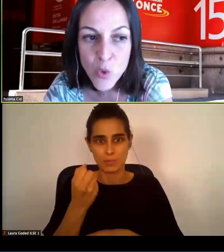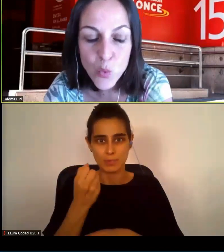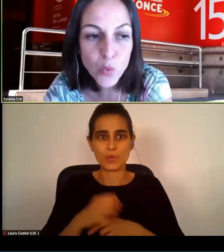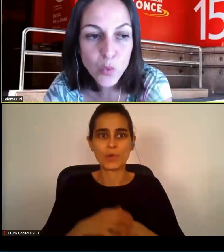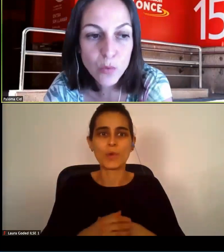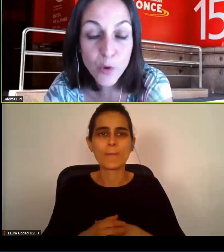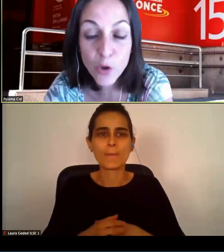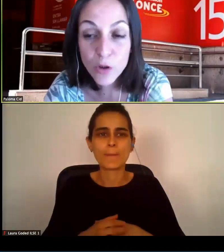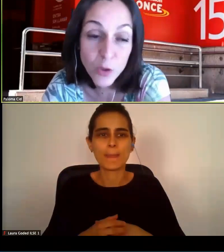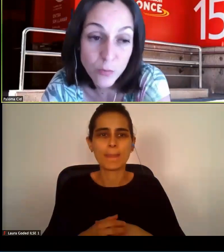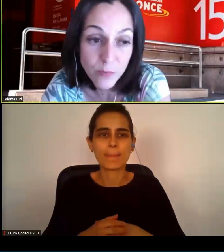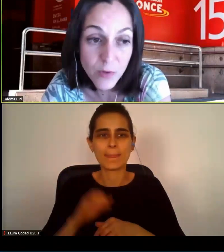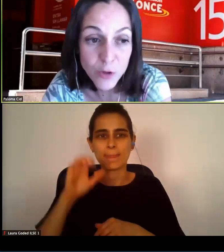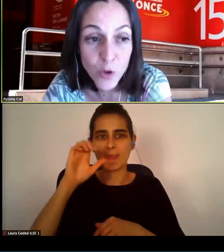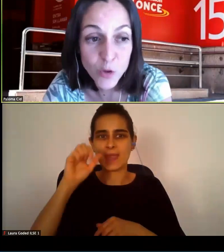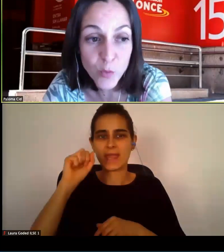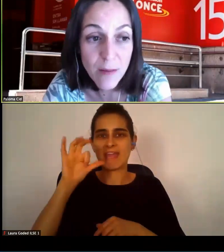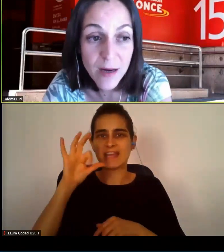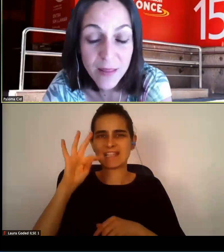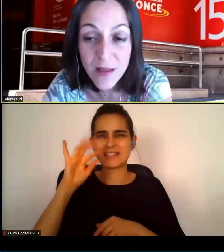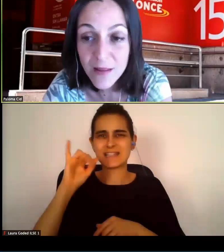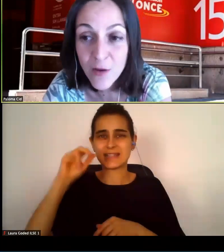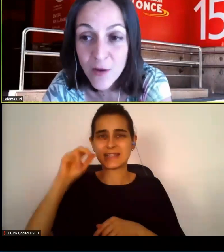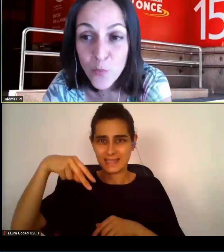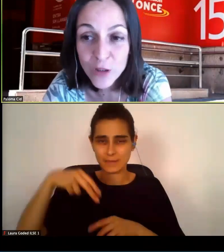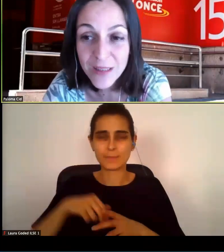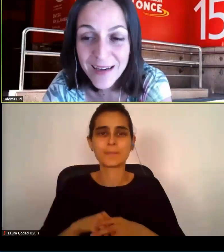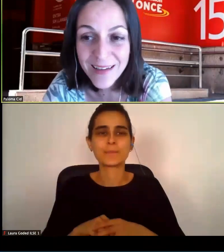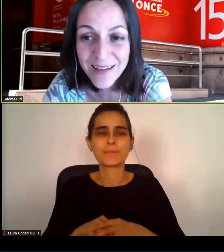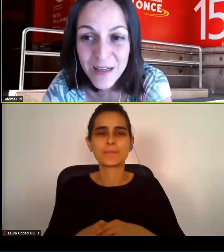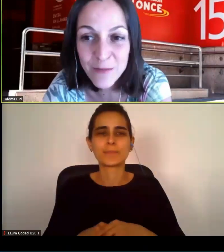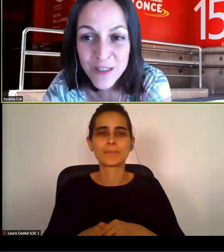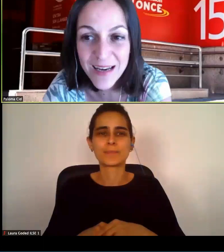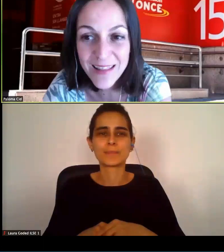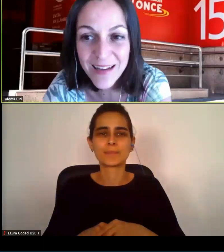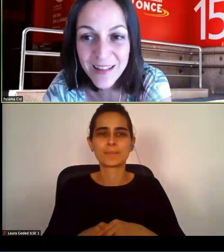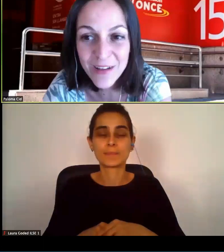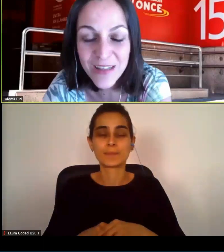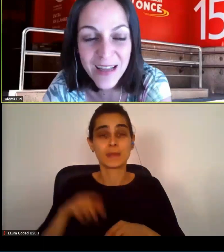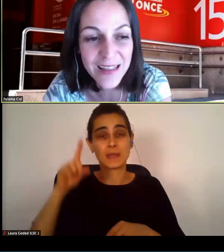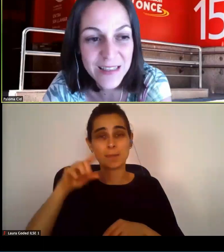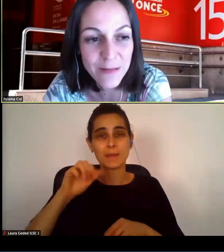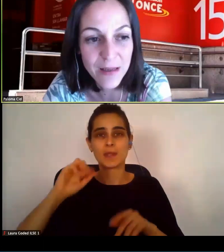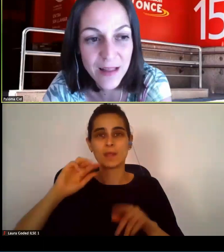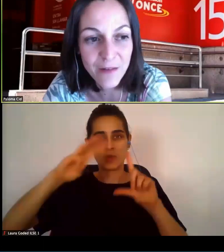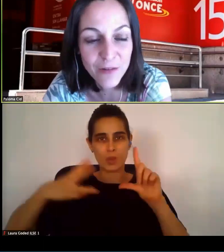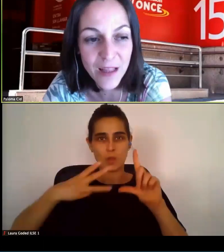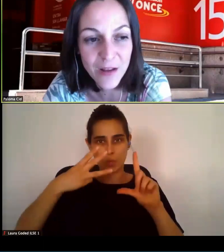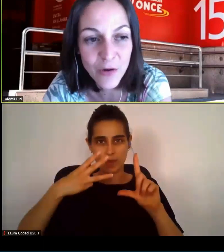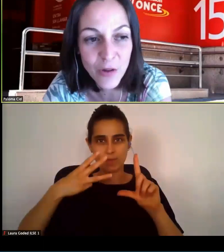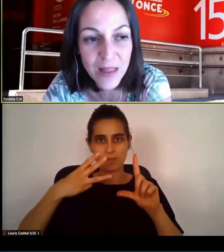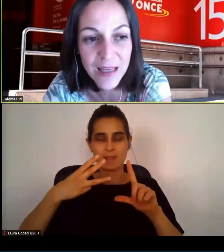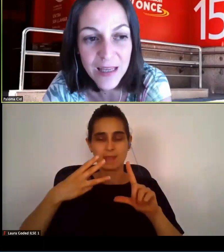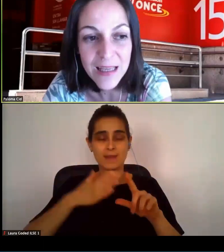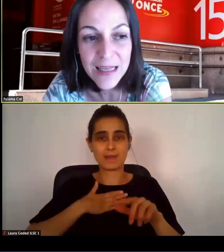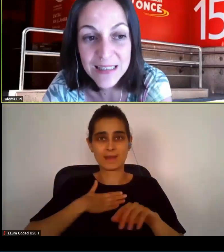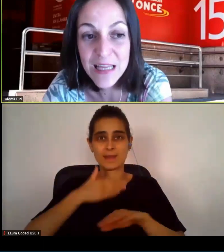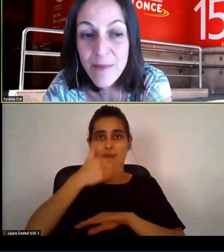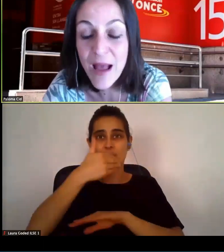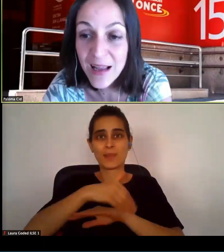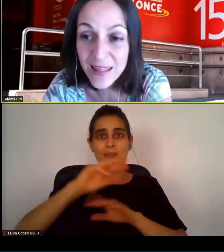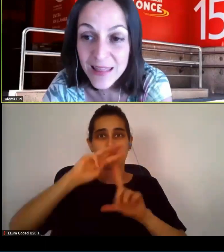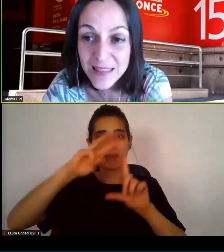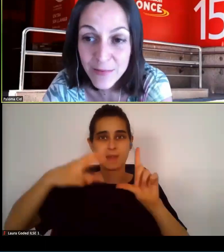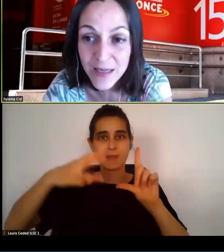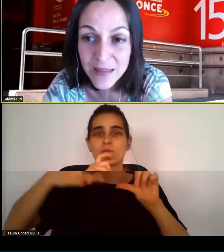Hay os voy a hablar de un portal que tenemos en la Dirección de Accesibilidad de Fundación 11 que se